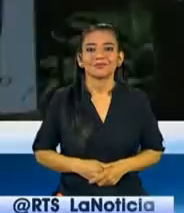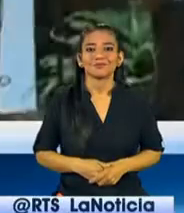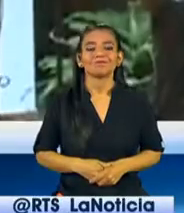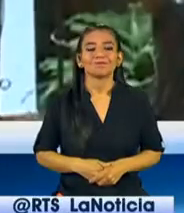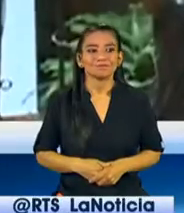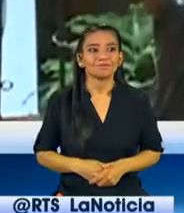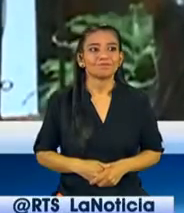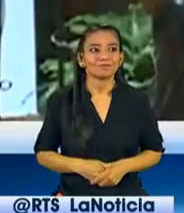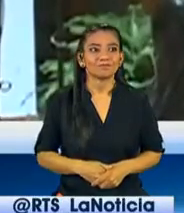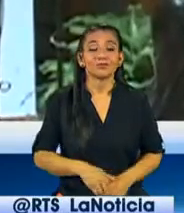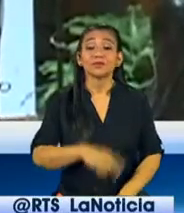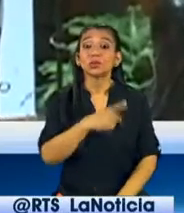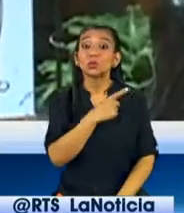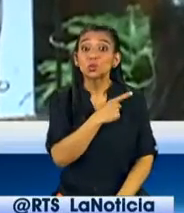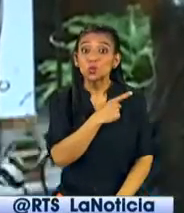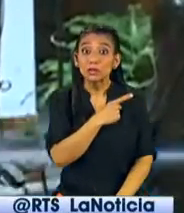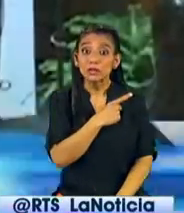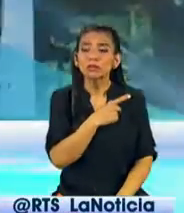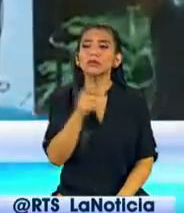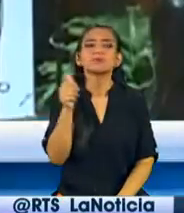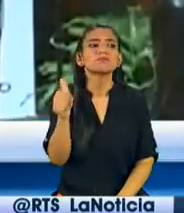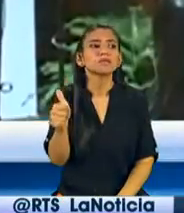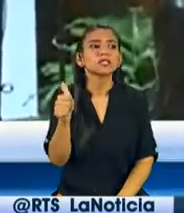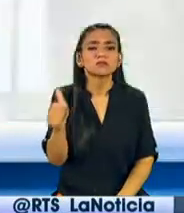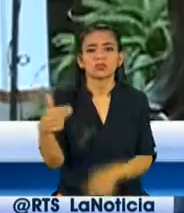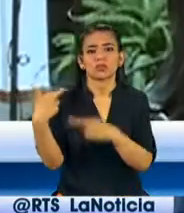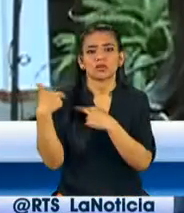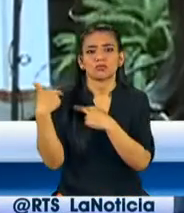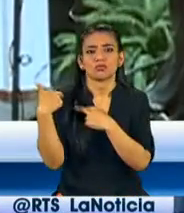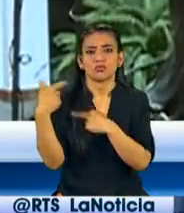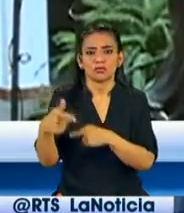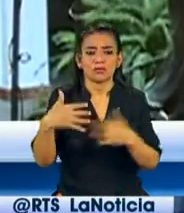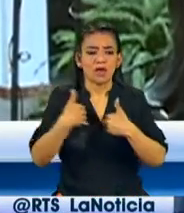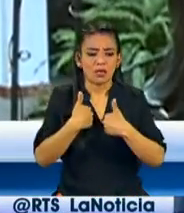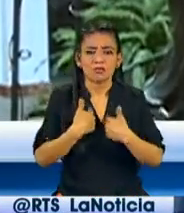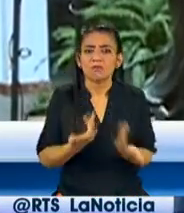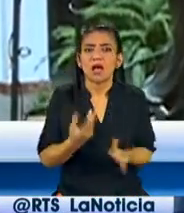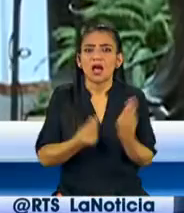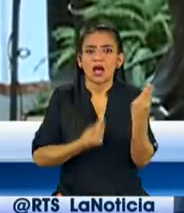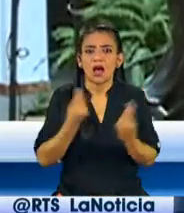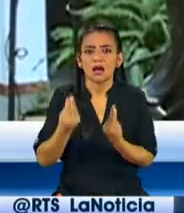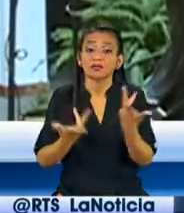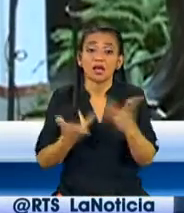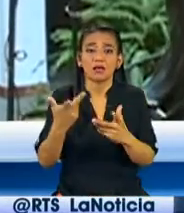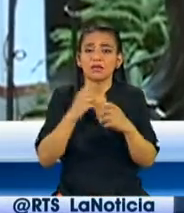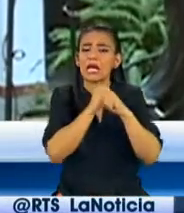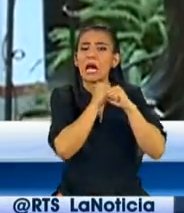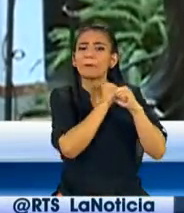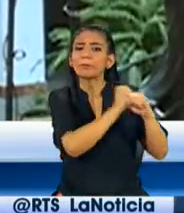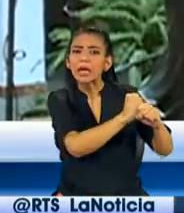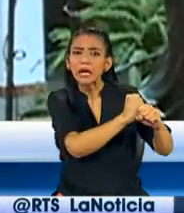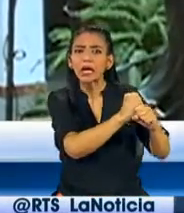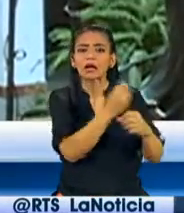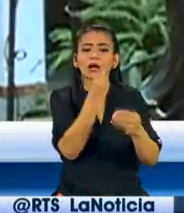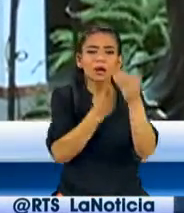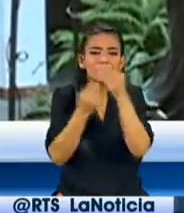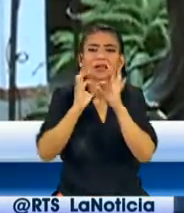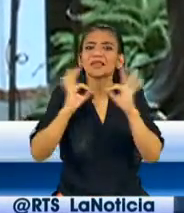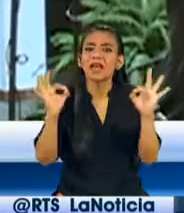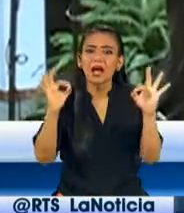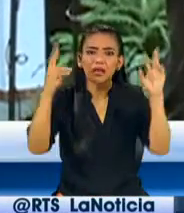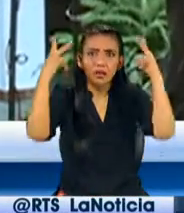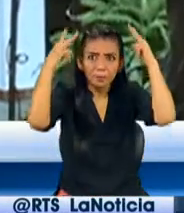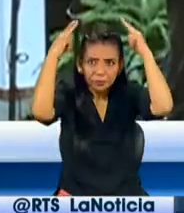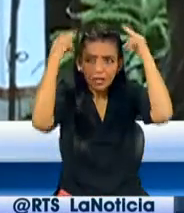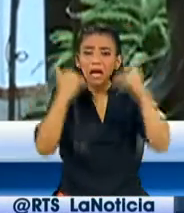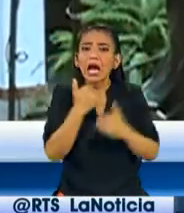Los dueños somos responsables de lo que haga este animal. Posiblemente este animal estaba amarrado, sin comer, mutilado. Habría